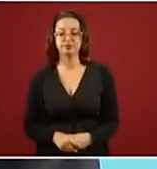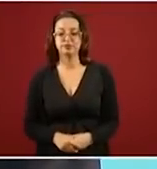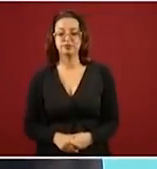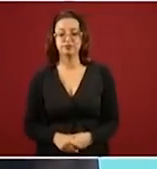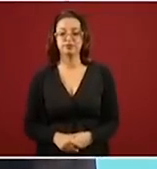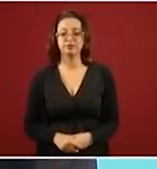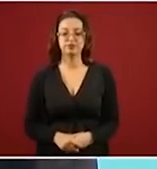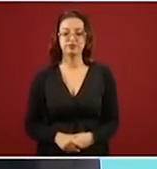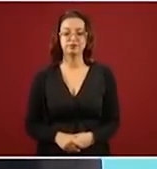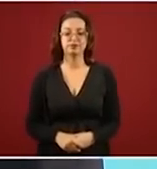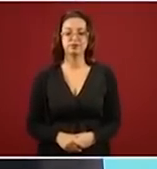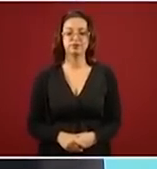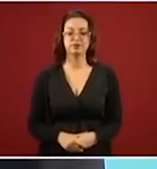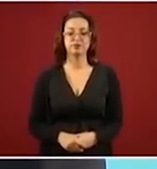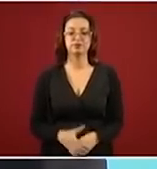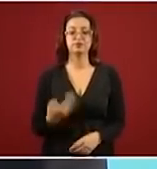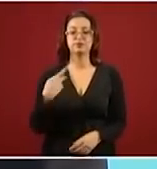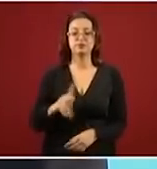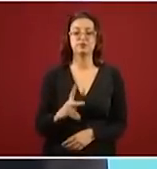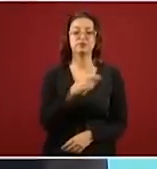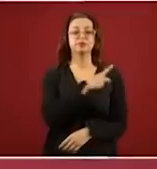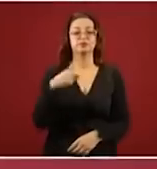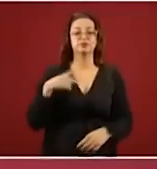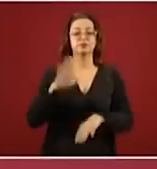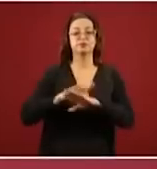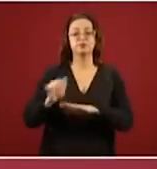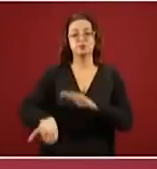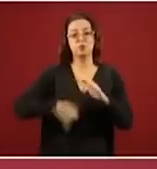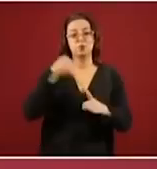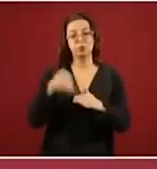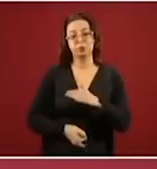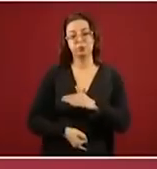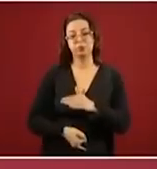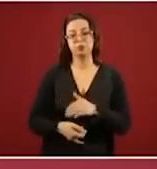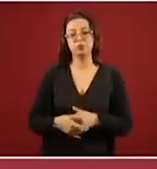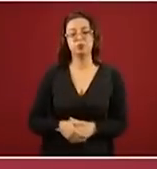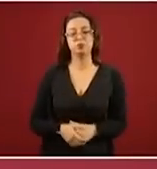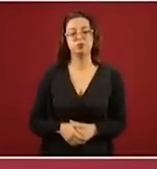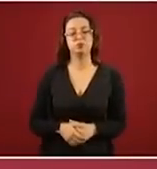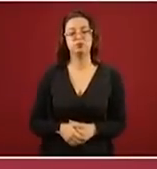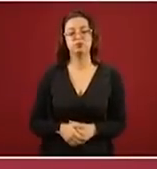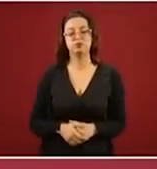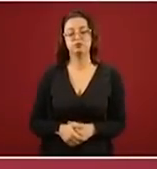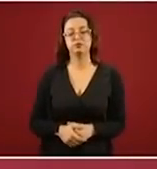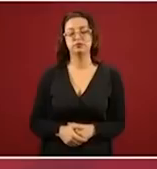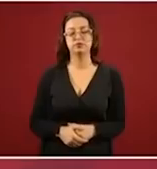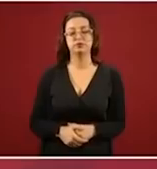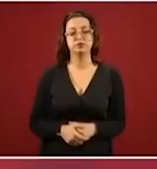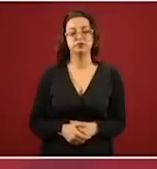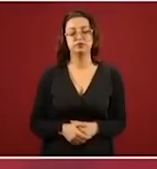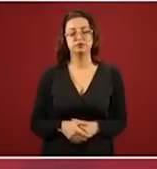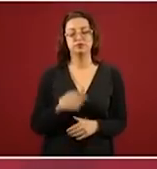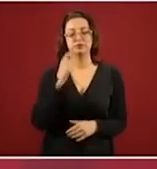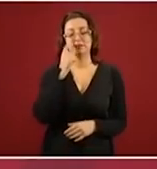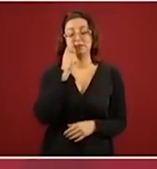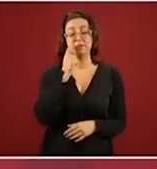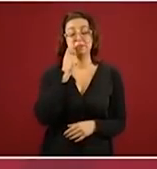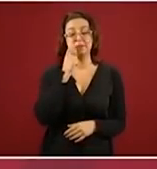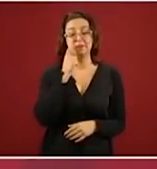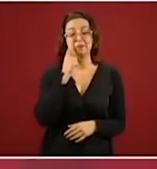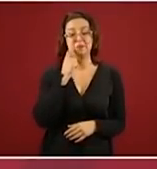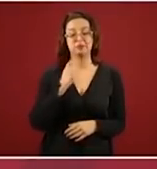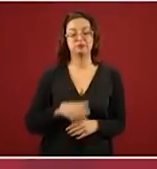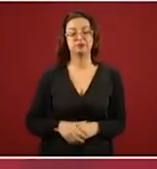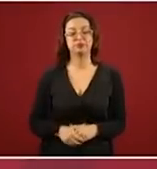pero hay que ir al fondo de estos asuntos y